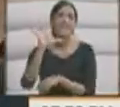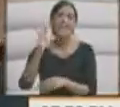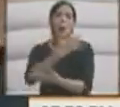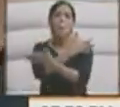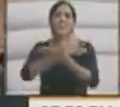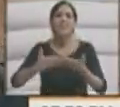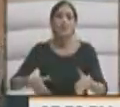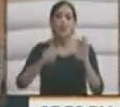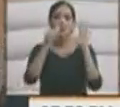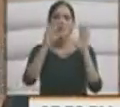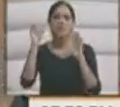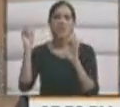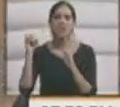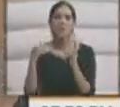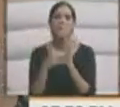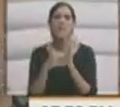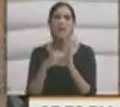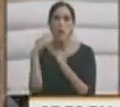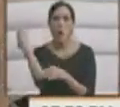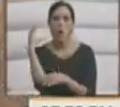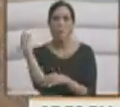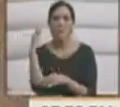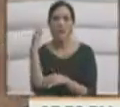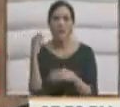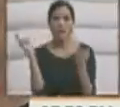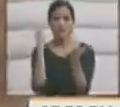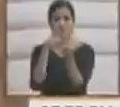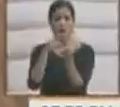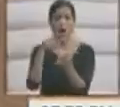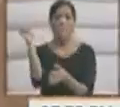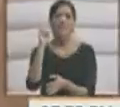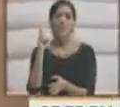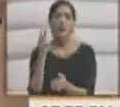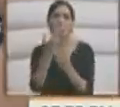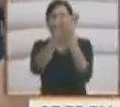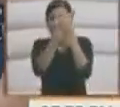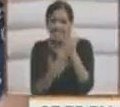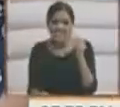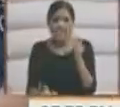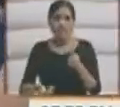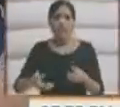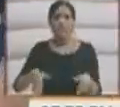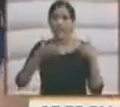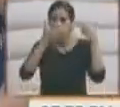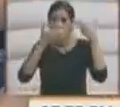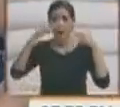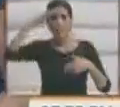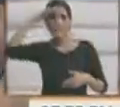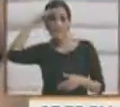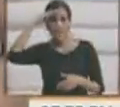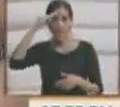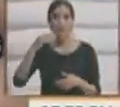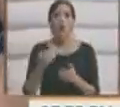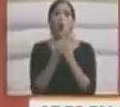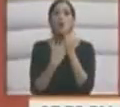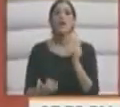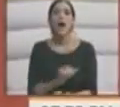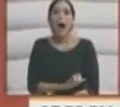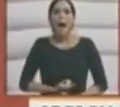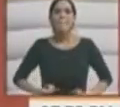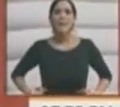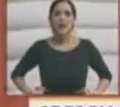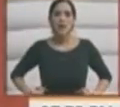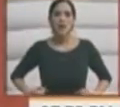5.600.000 colombianos que vinieron a Venezuela huyendo del paramilitarismo, huyendo del hambre, huyendo de